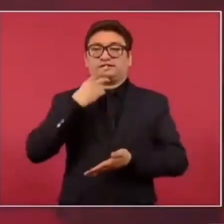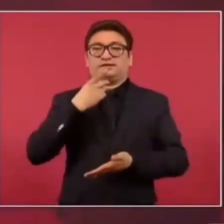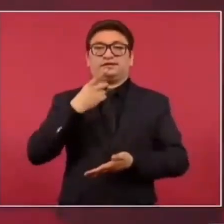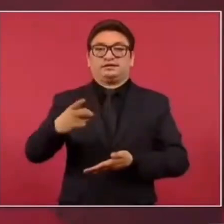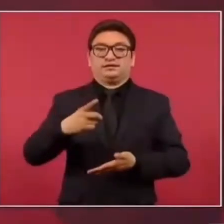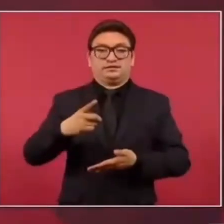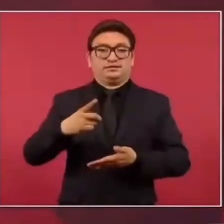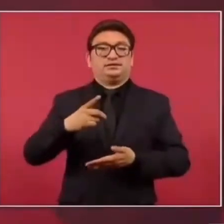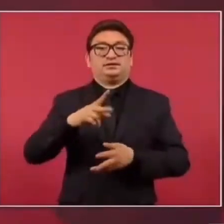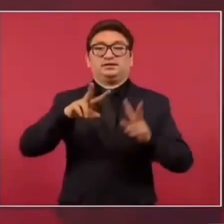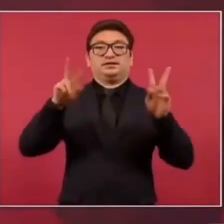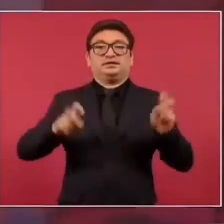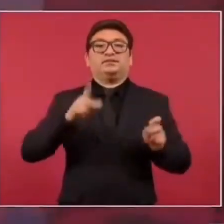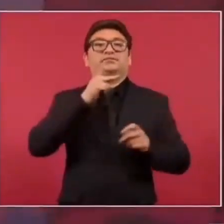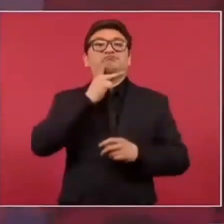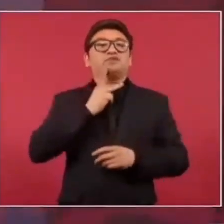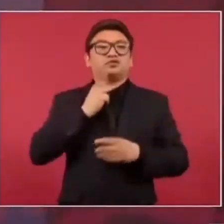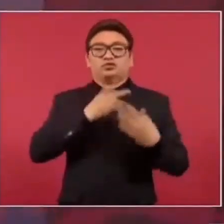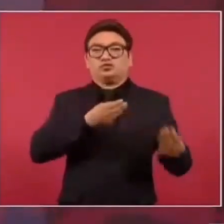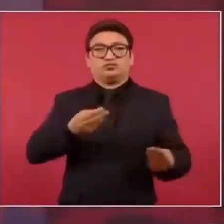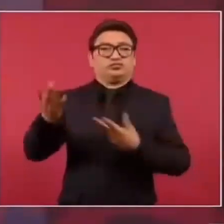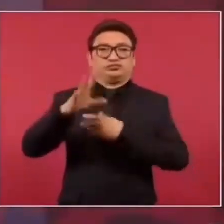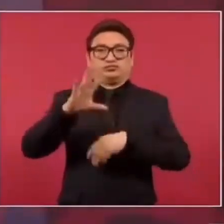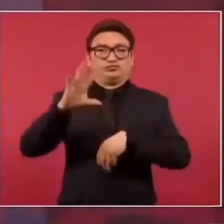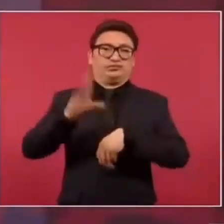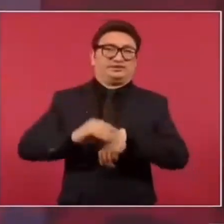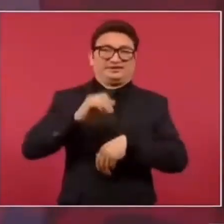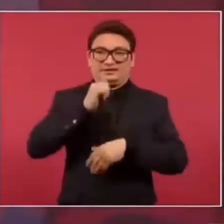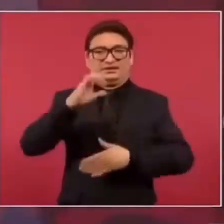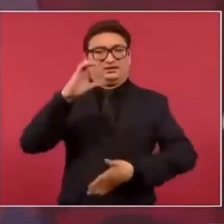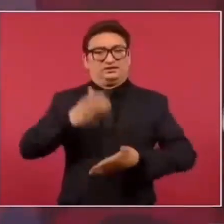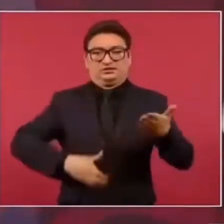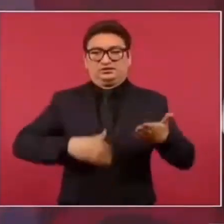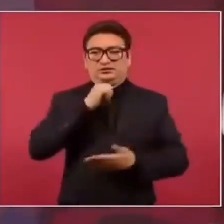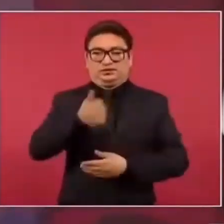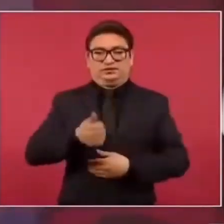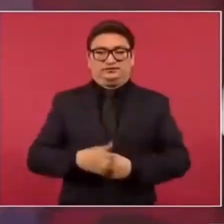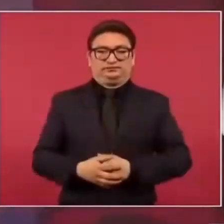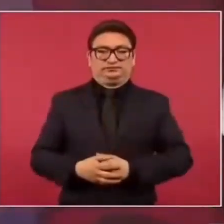entregan en materia de petróleo ni concesiones ni contratos.